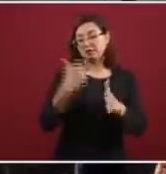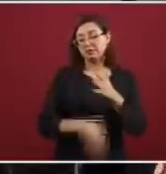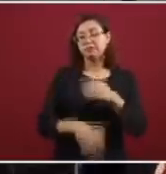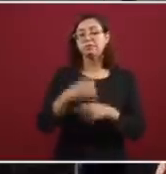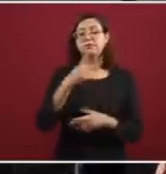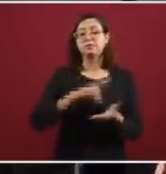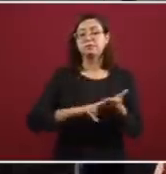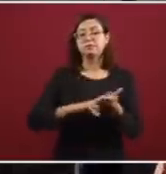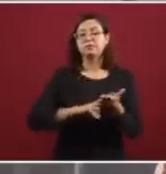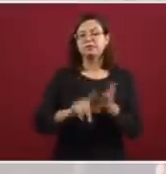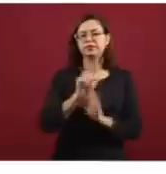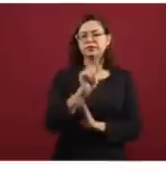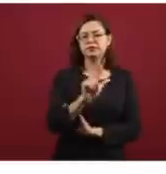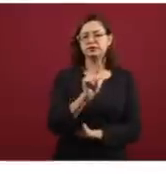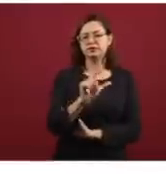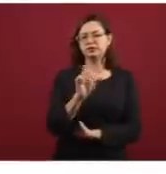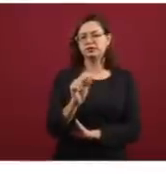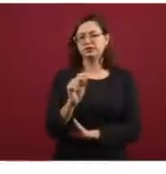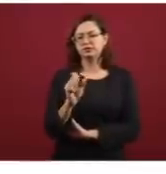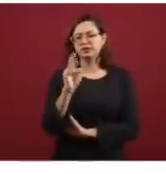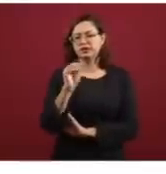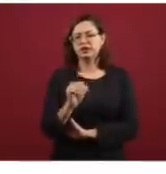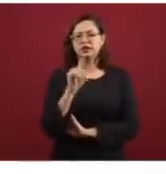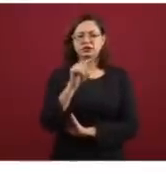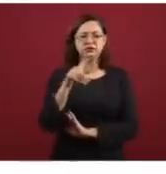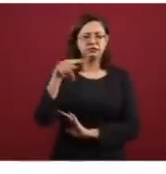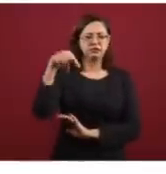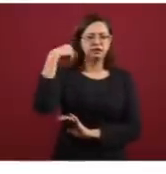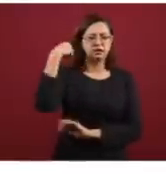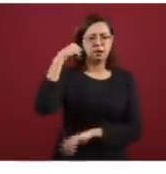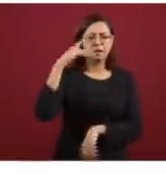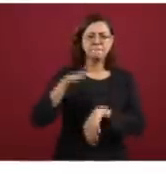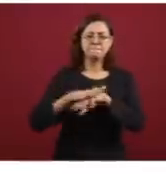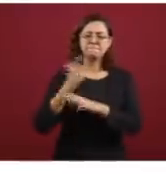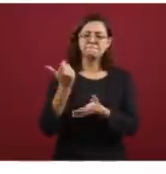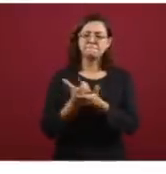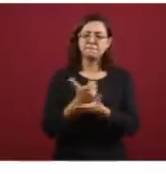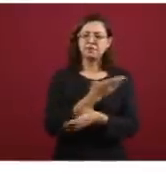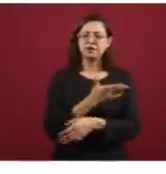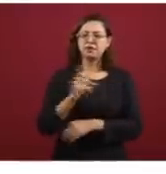regular, 17 pesos 69 centavos, en Centro Tabasco, la más cara,